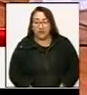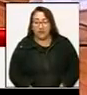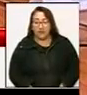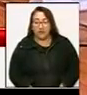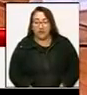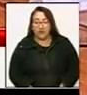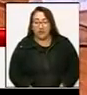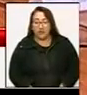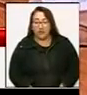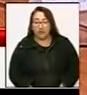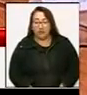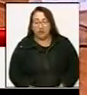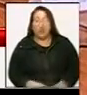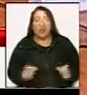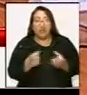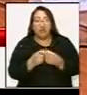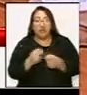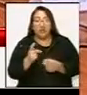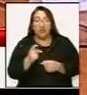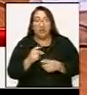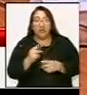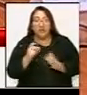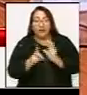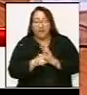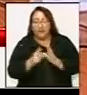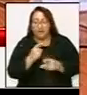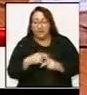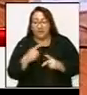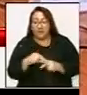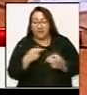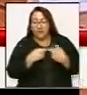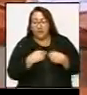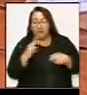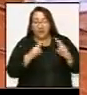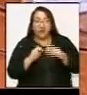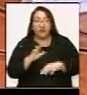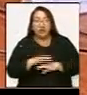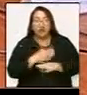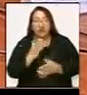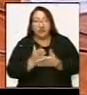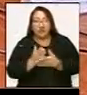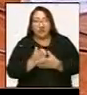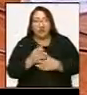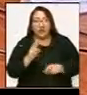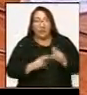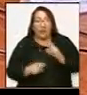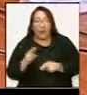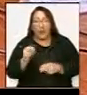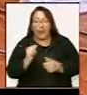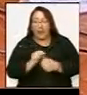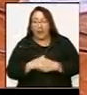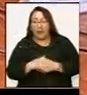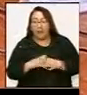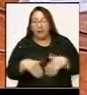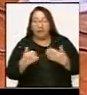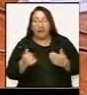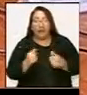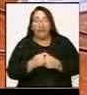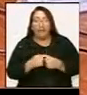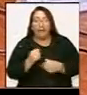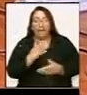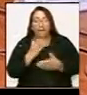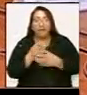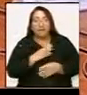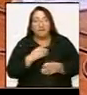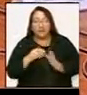Se levanta la sesión de la Comisión Investigadora Multipartidaria encargada de investigar las presuntas irregularidades y posibles actos de corrupción en el